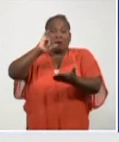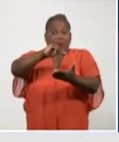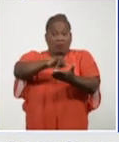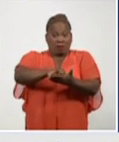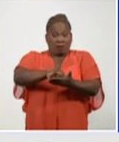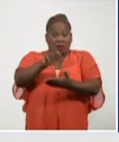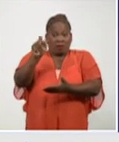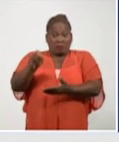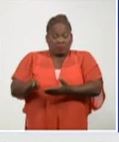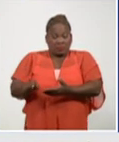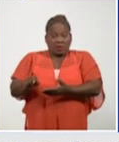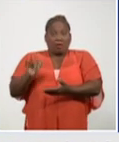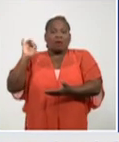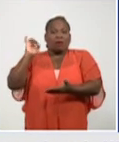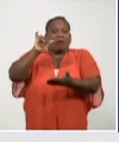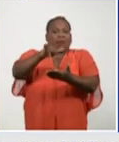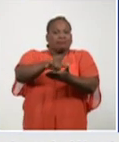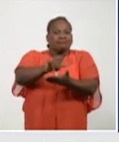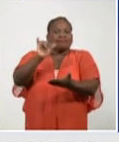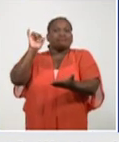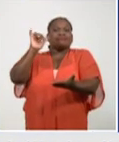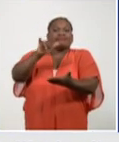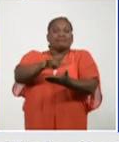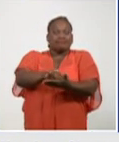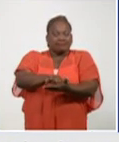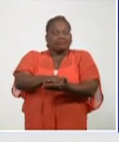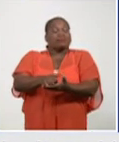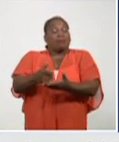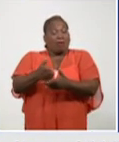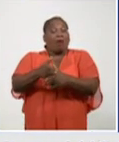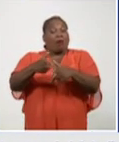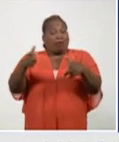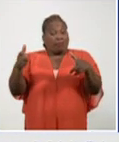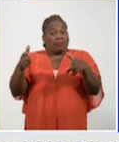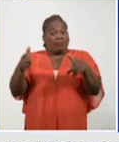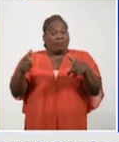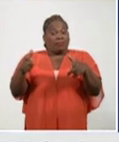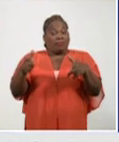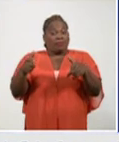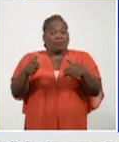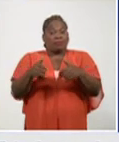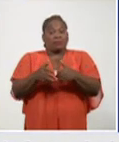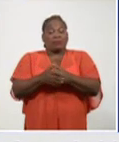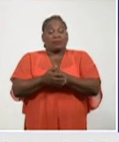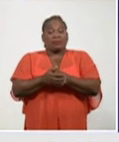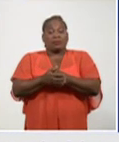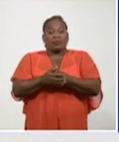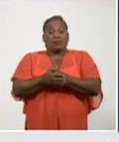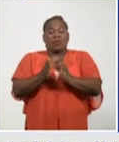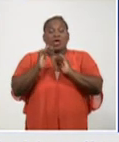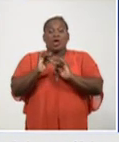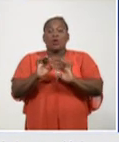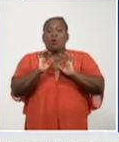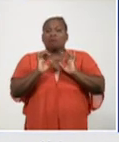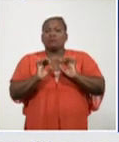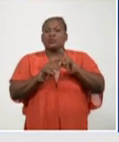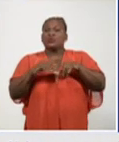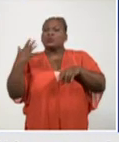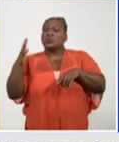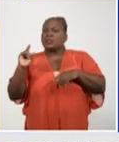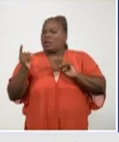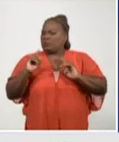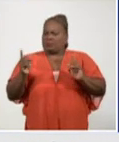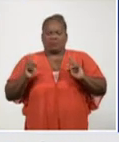estuvo arribando a la provincia fue muy elevado. Estamos hablando no específicamente de los turistas, sino